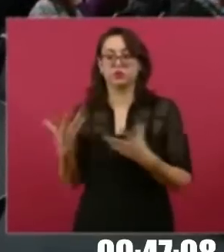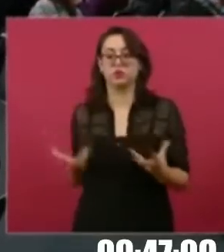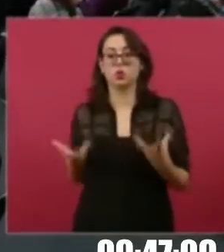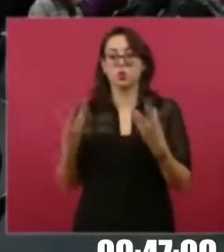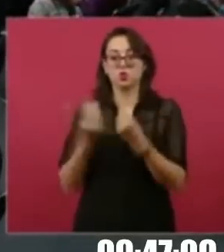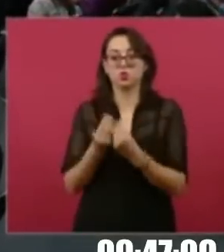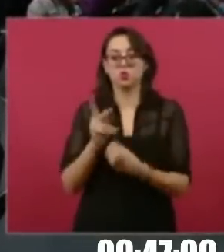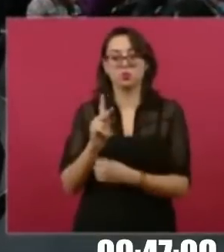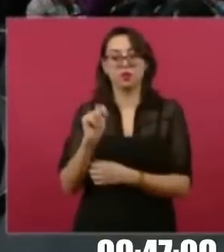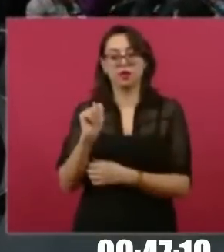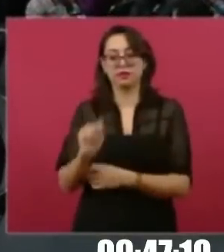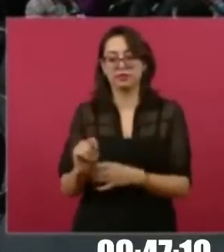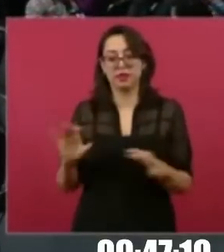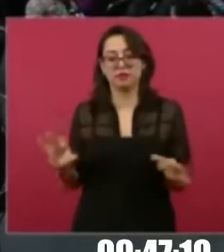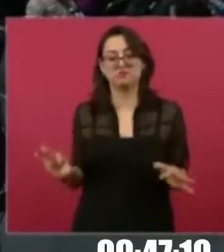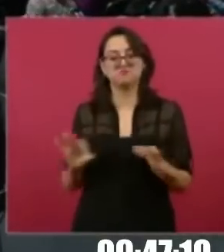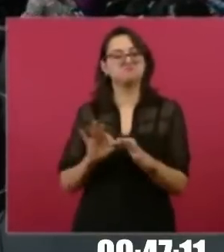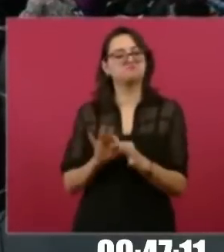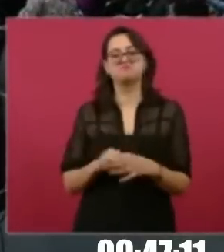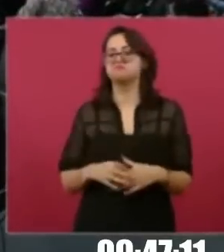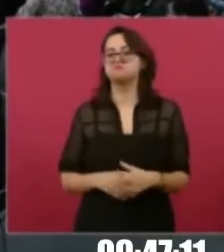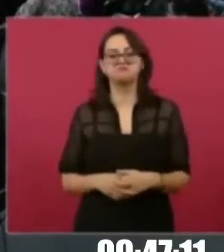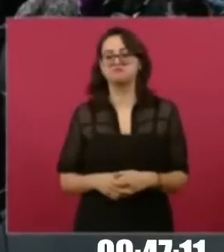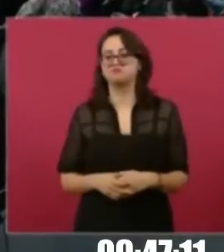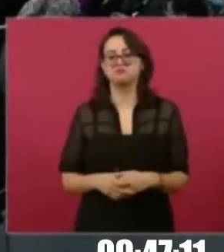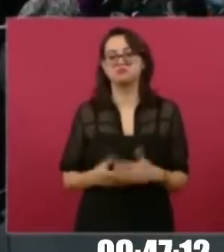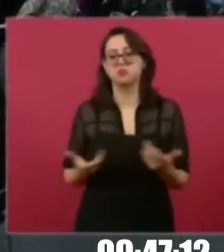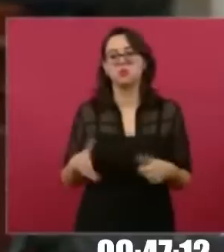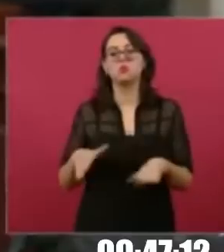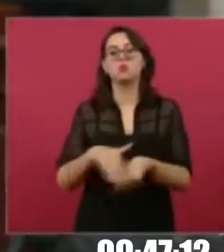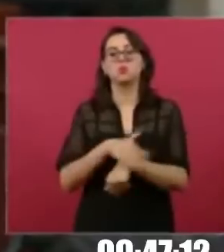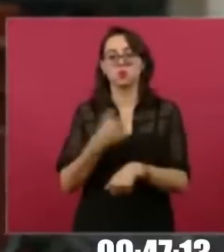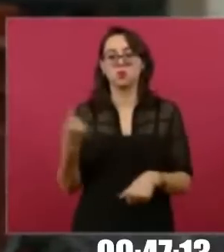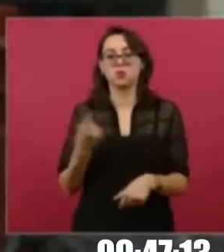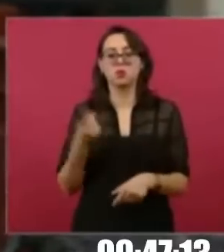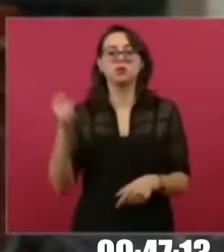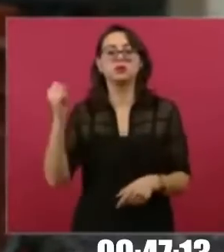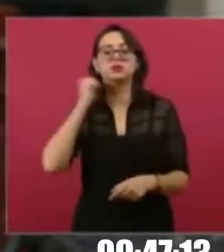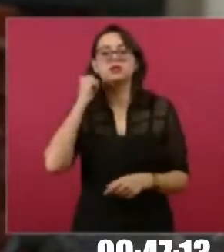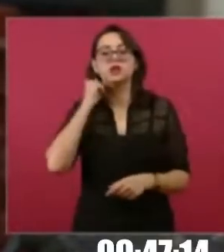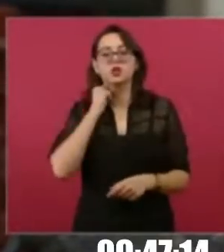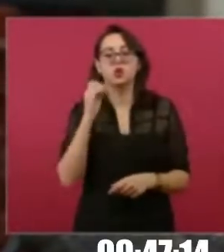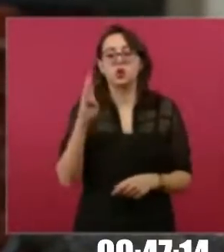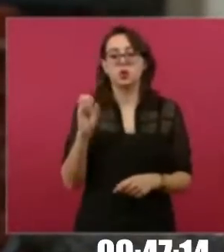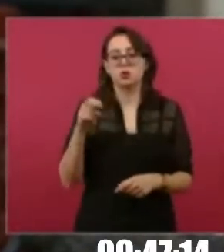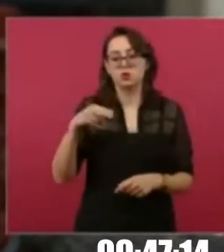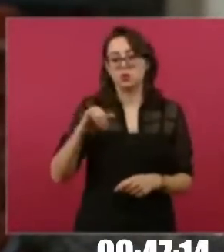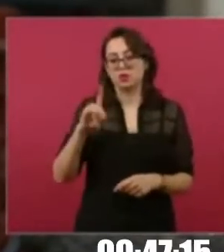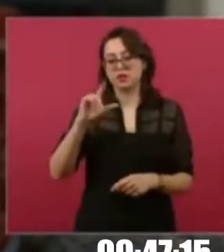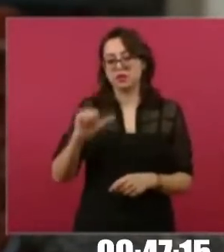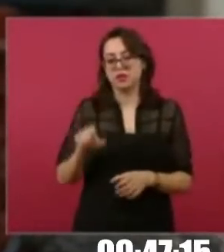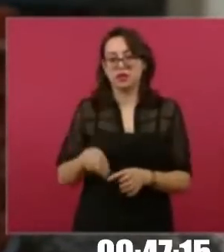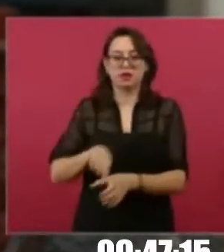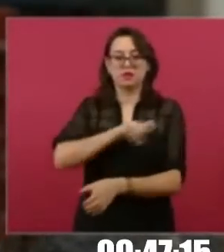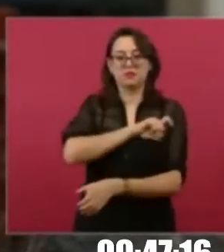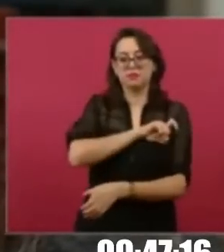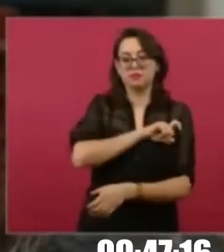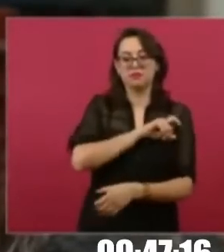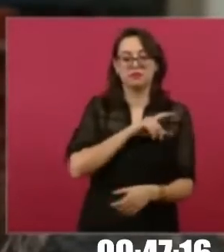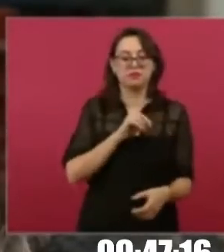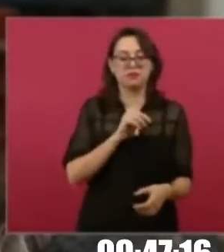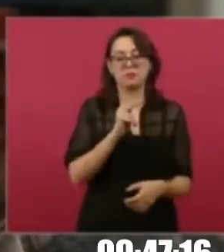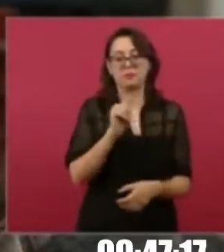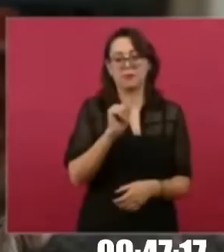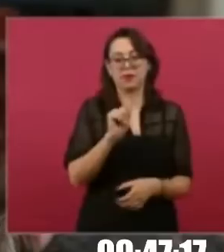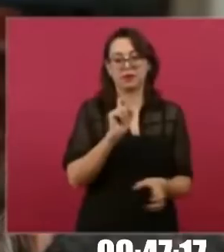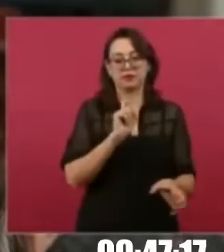2024 debido Pues a la salida de morena del senador Bonilla y a la integración al PT y a que ha sido crítico